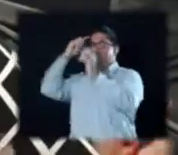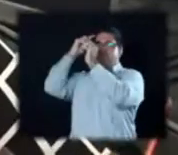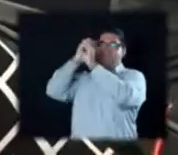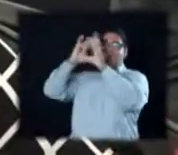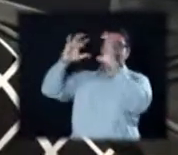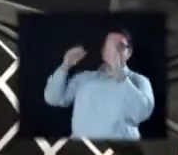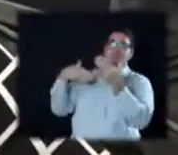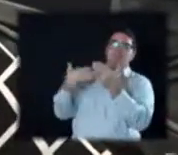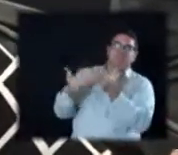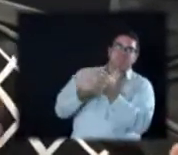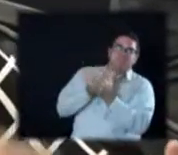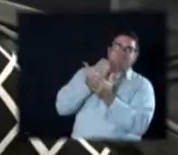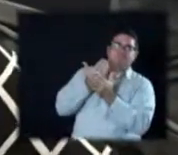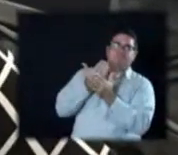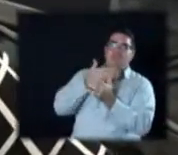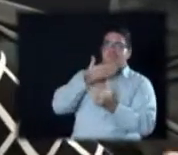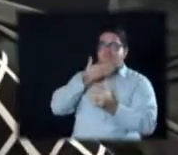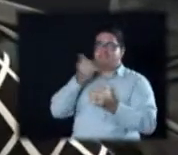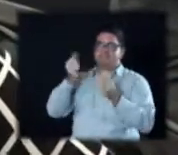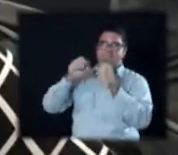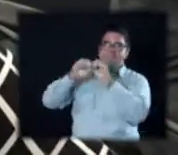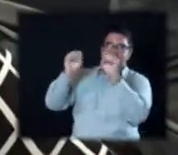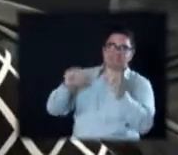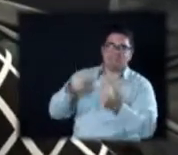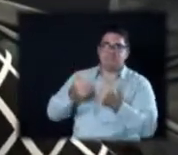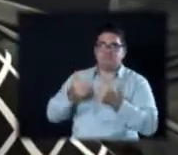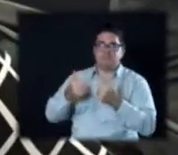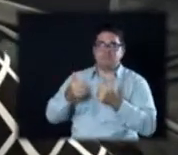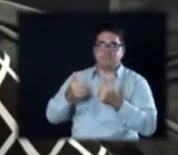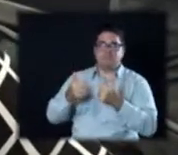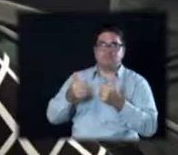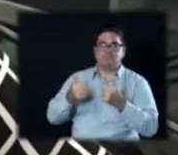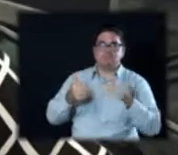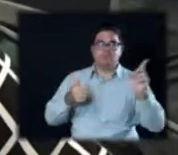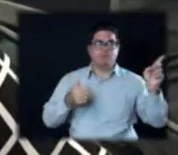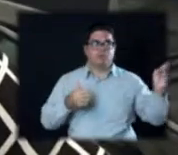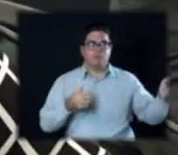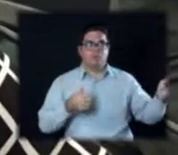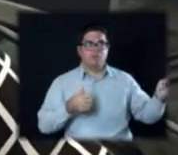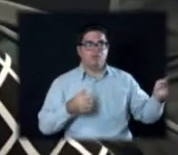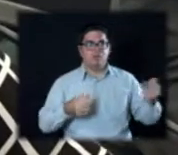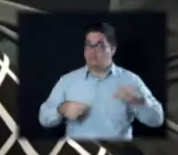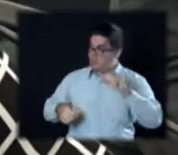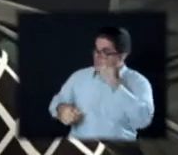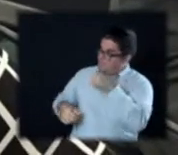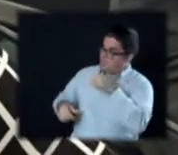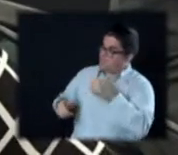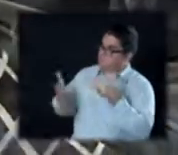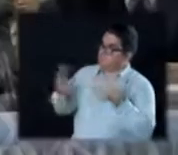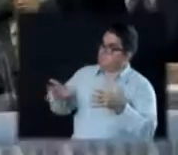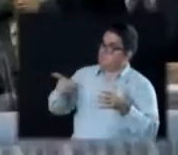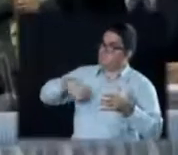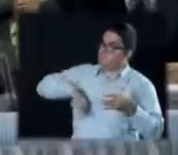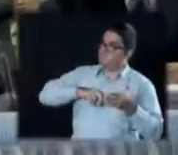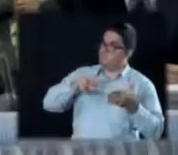ITP, después yo salí. Entonces ejecutábamos ese contrato con Microsoft